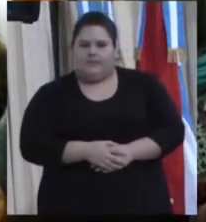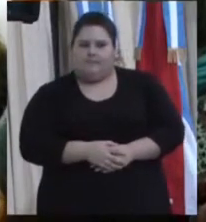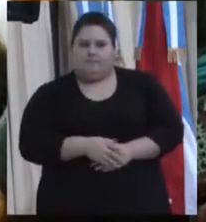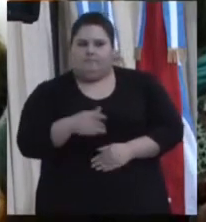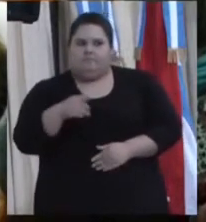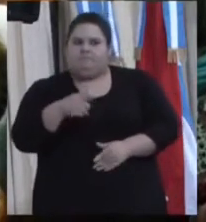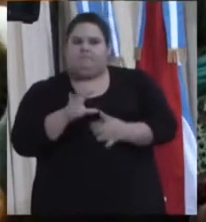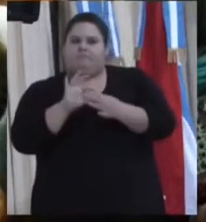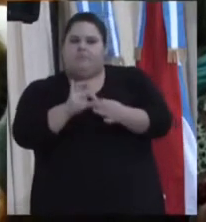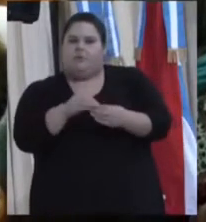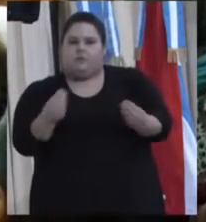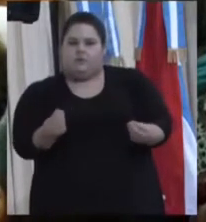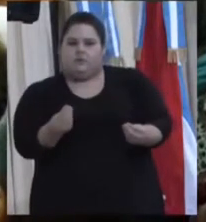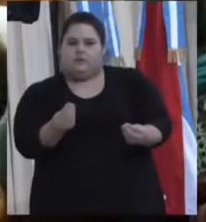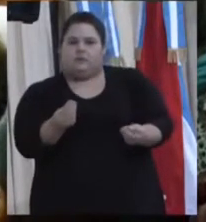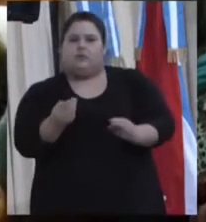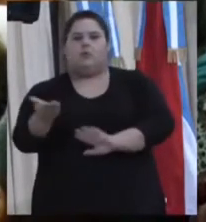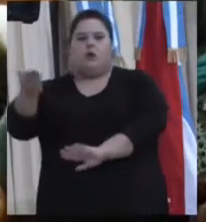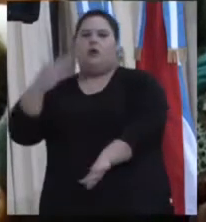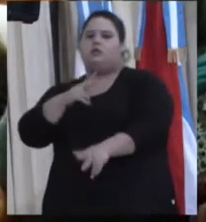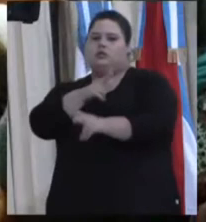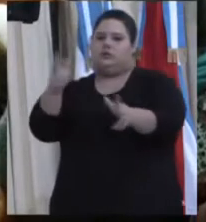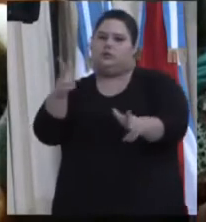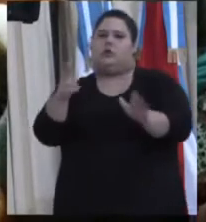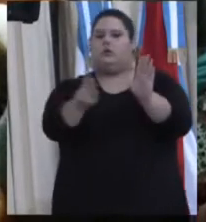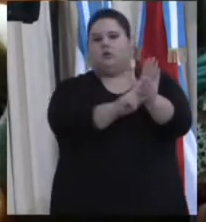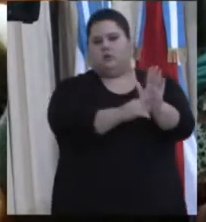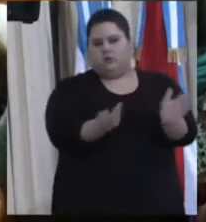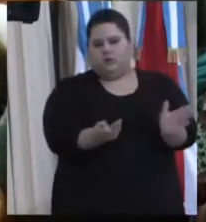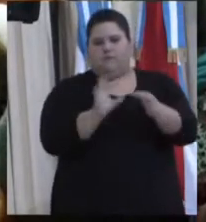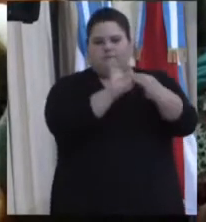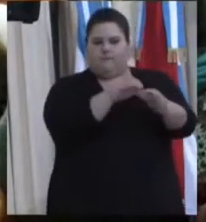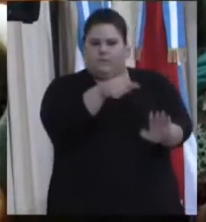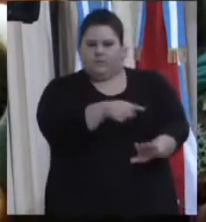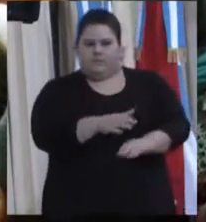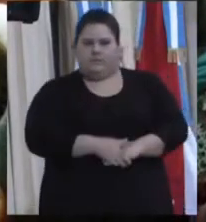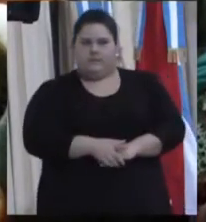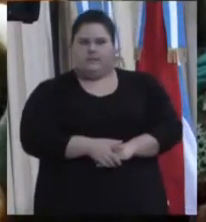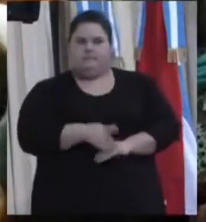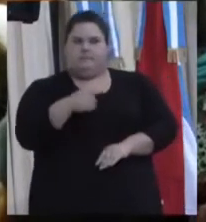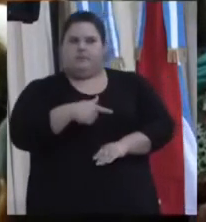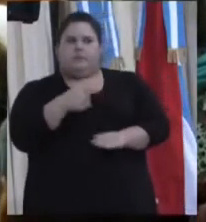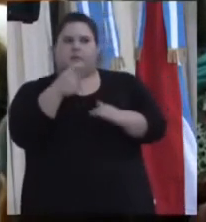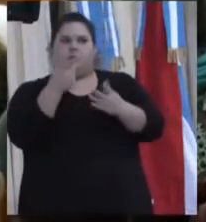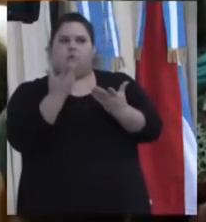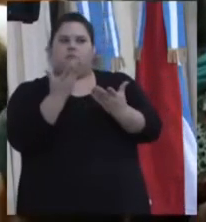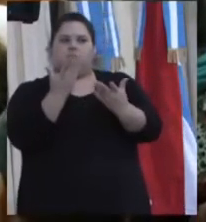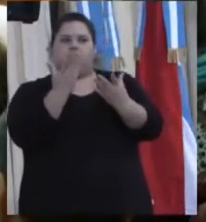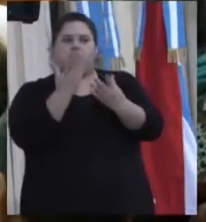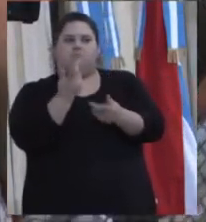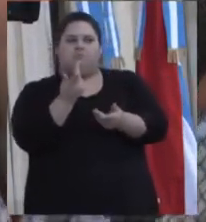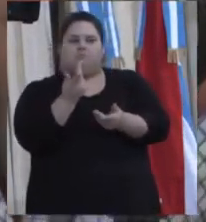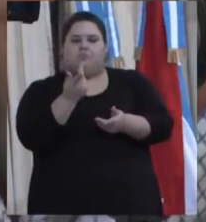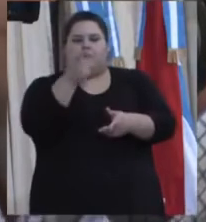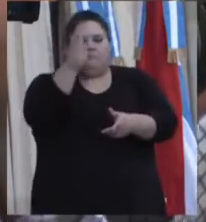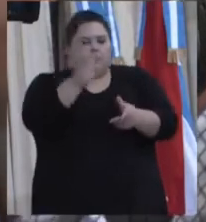y que tiene que ver también con esto que vengo diciendo de las regulaciones. En conclusión, se han perdido, me parece, muchas veces